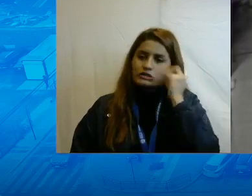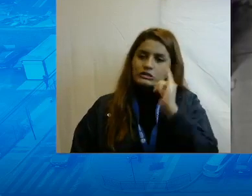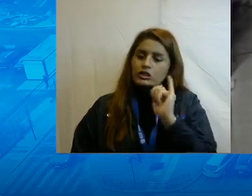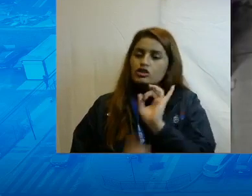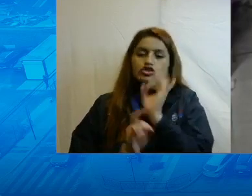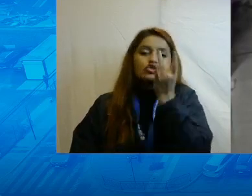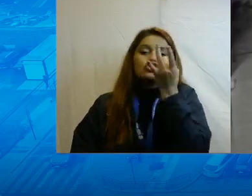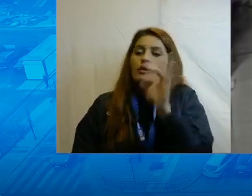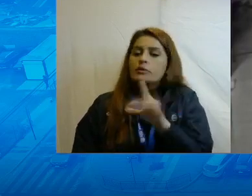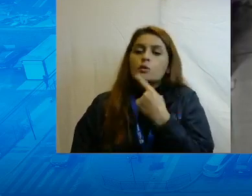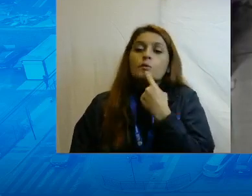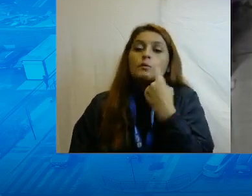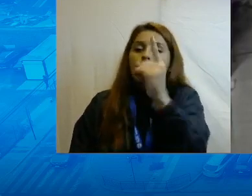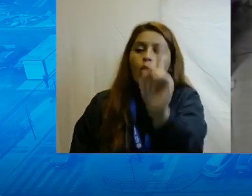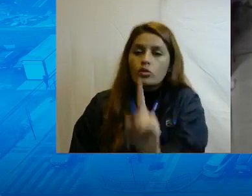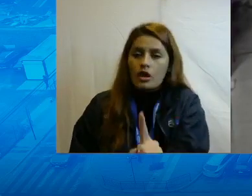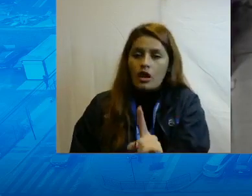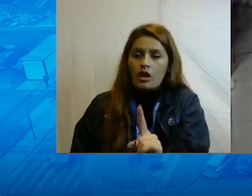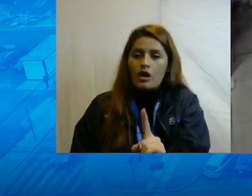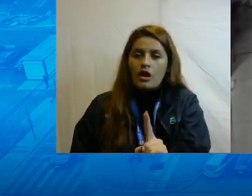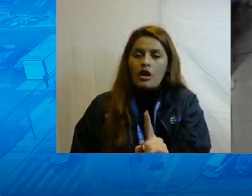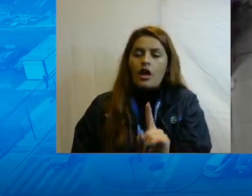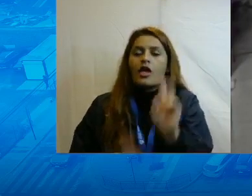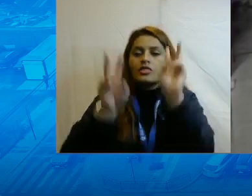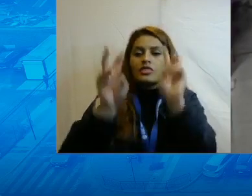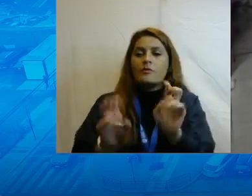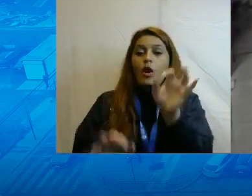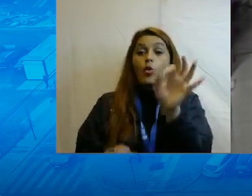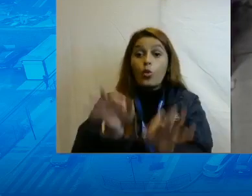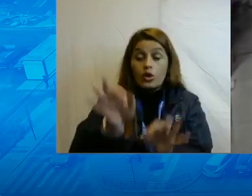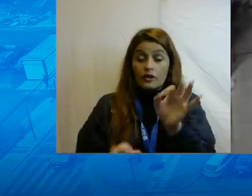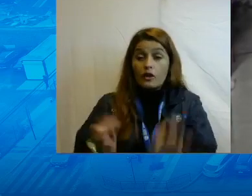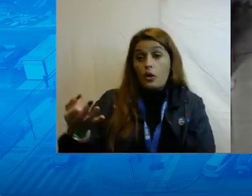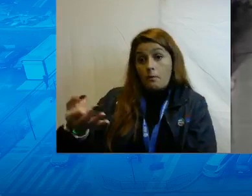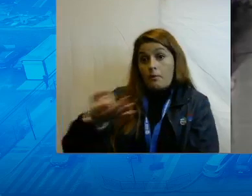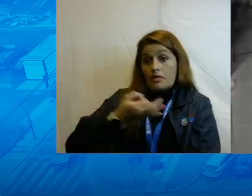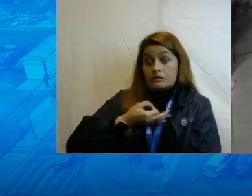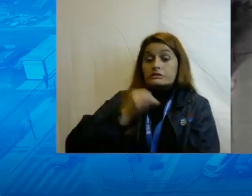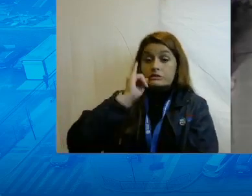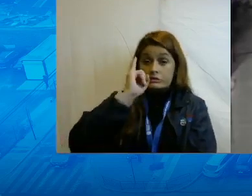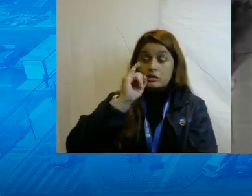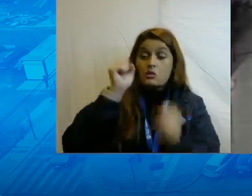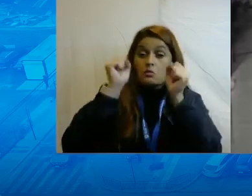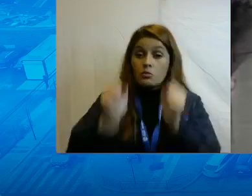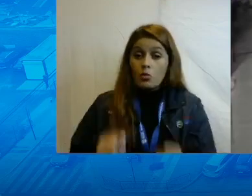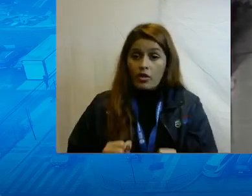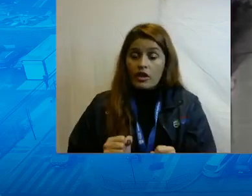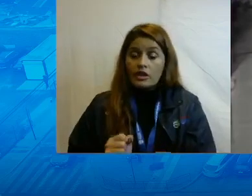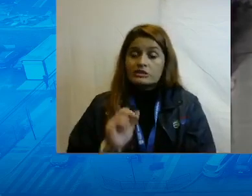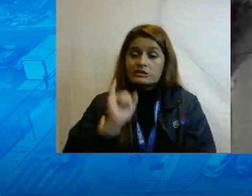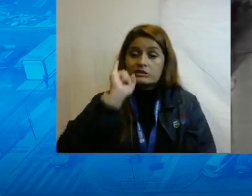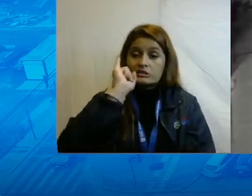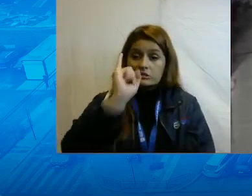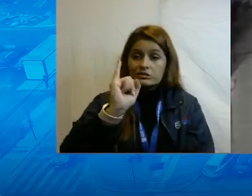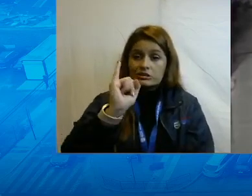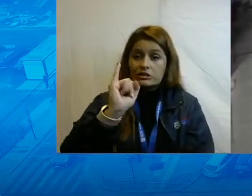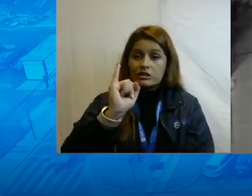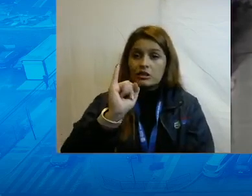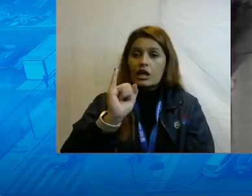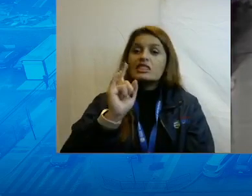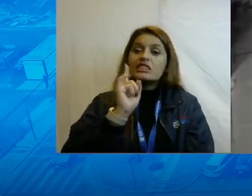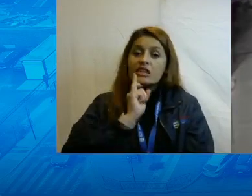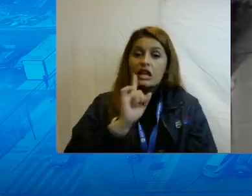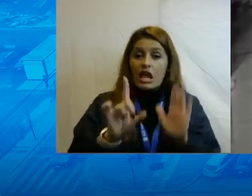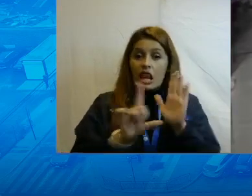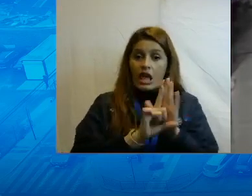solamente hacer la consulta. Que es un tema jurídico, y si me dicen que eso es posible y que está ajustado